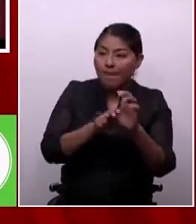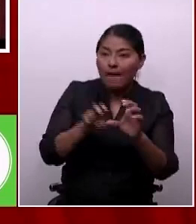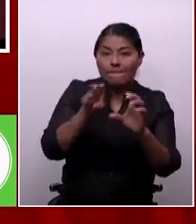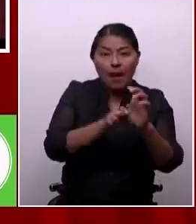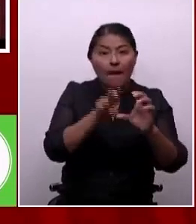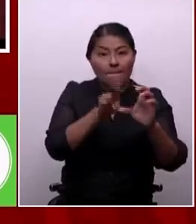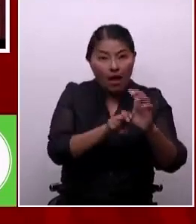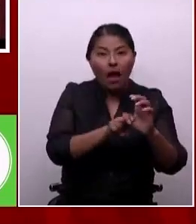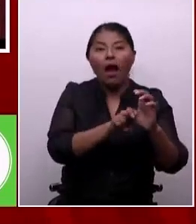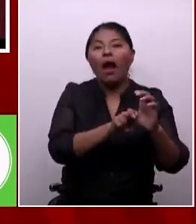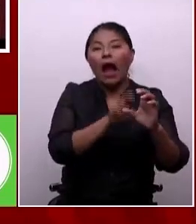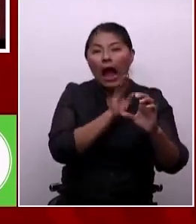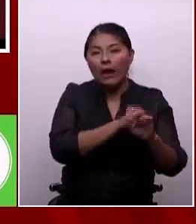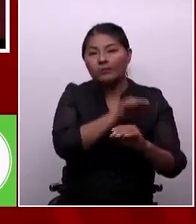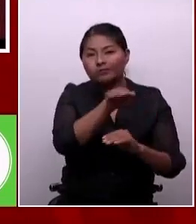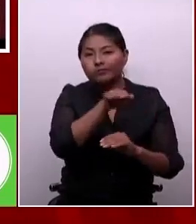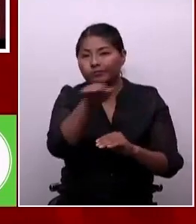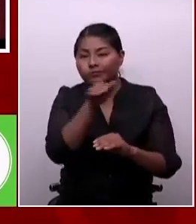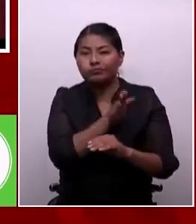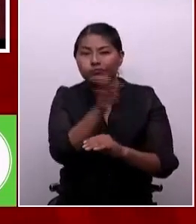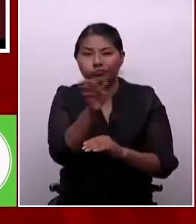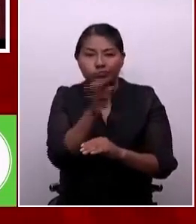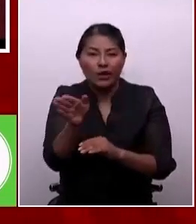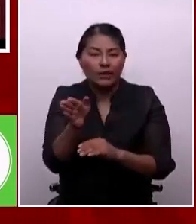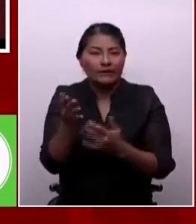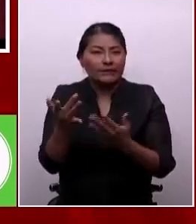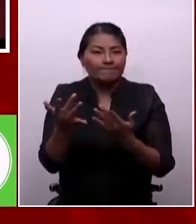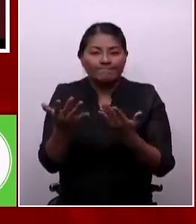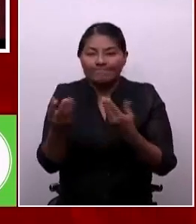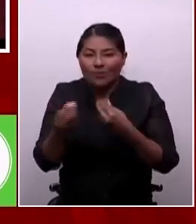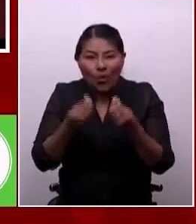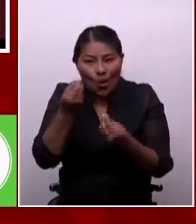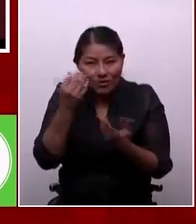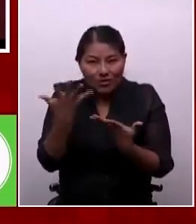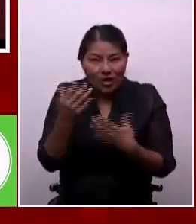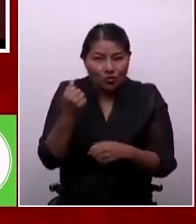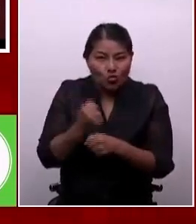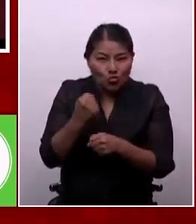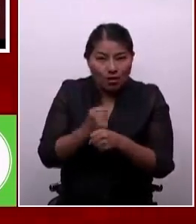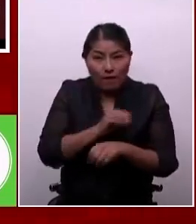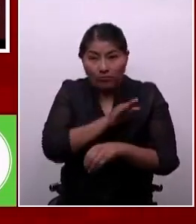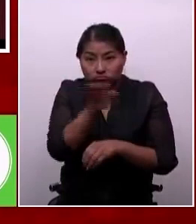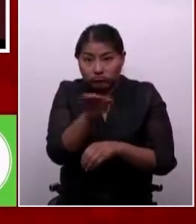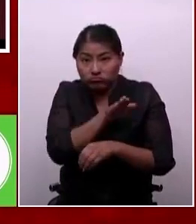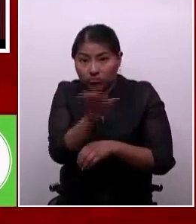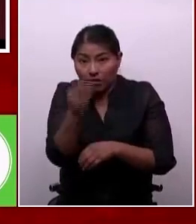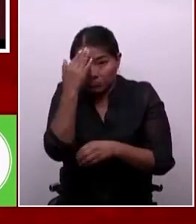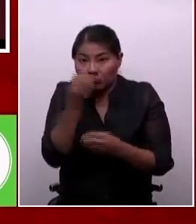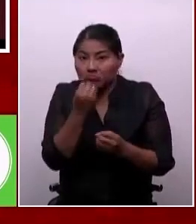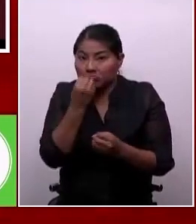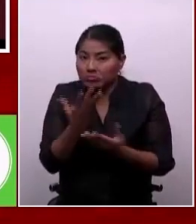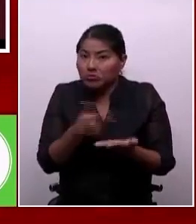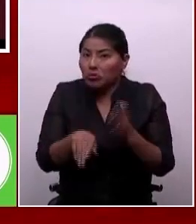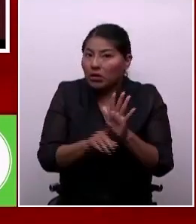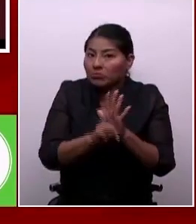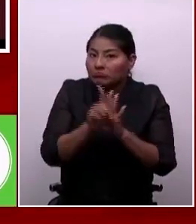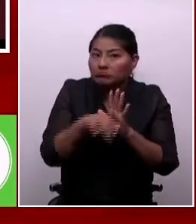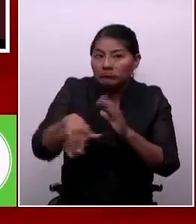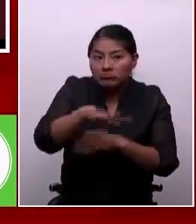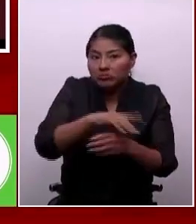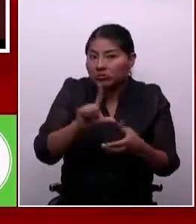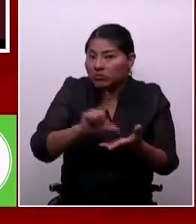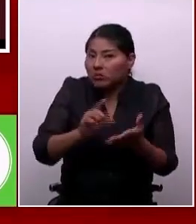significar una una un trabajo productivo que va a servir para generar desarrollo en una ciudad